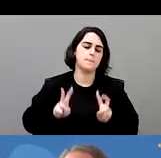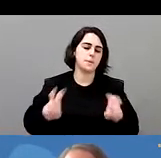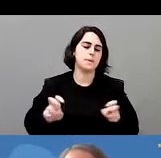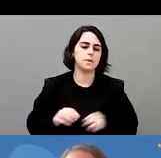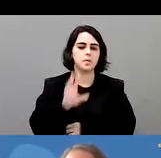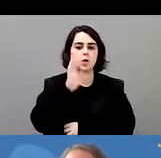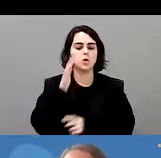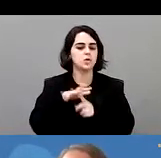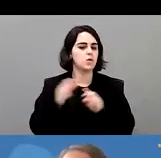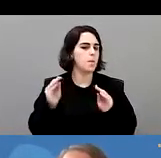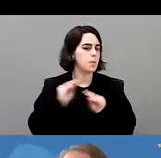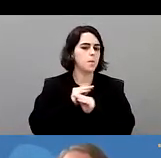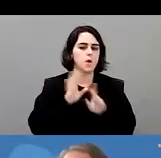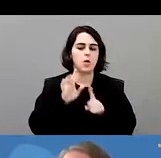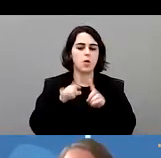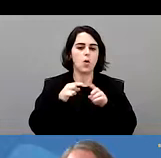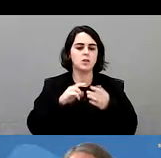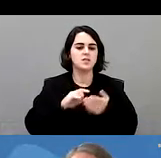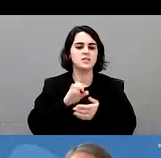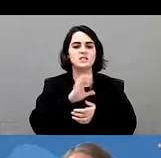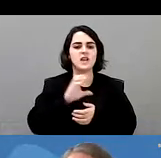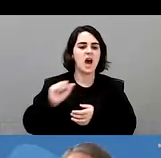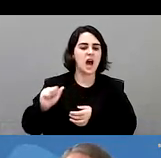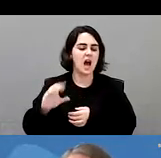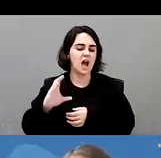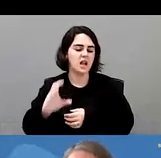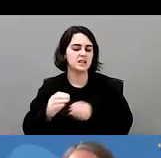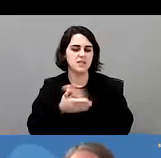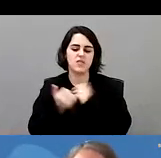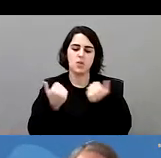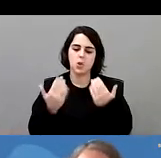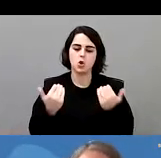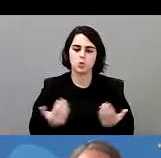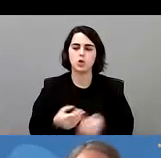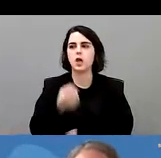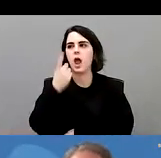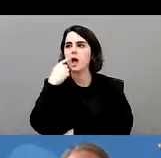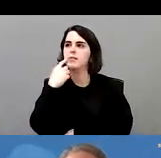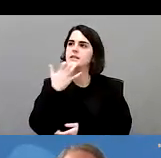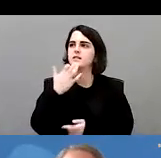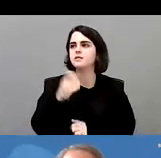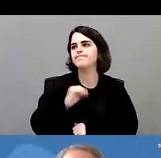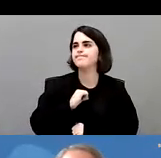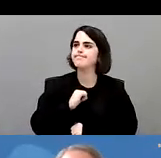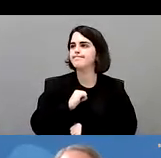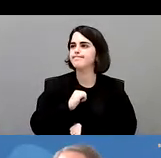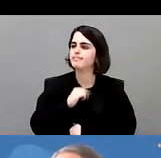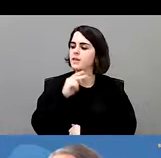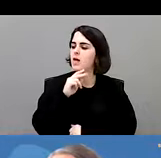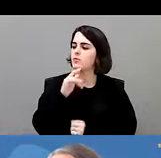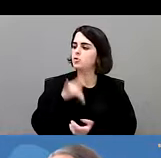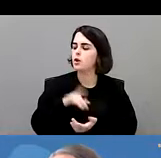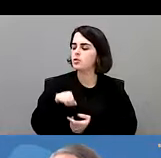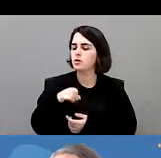mejor momento para empezar a utilizar un SAC es cuanto antes. Y esto de estar esperando a ver si aparece el habla va a ser